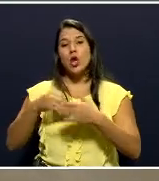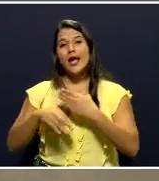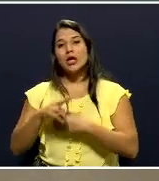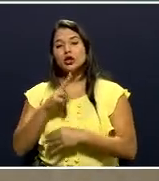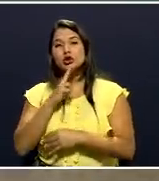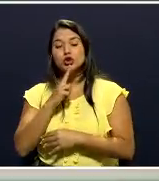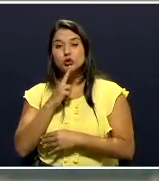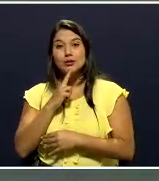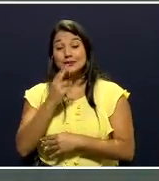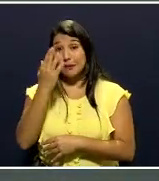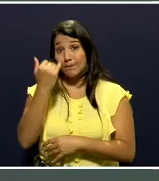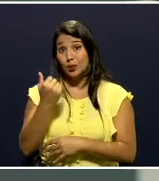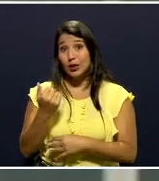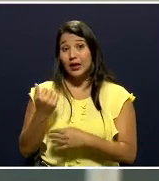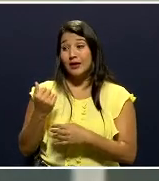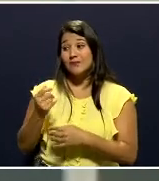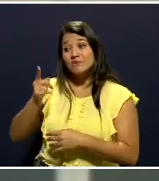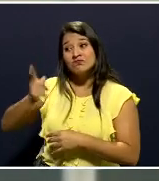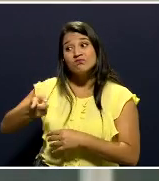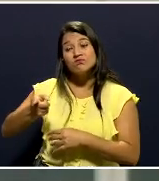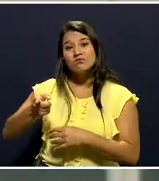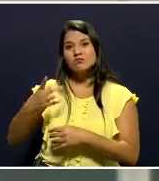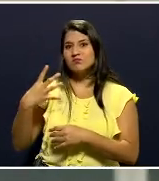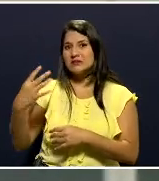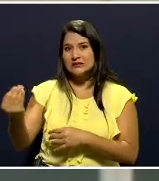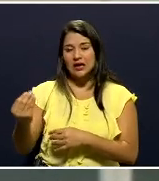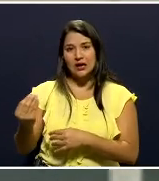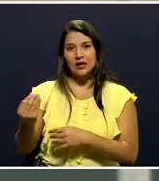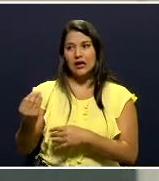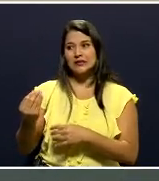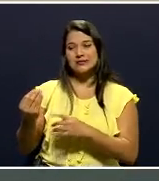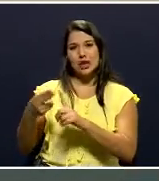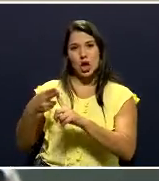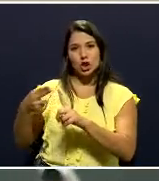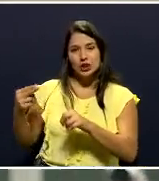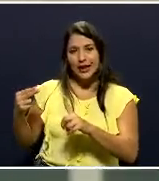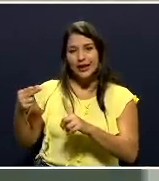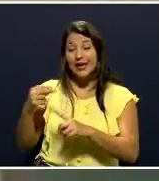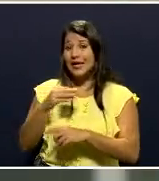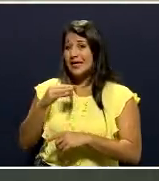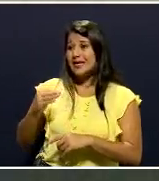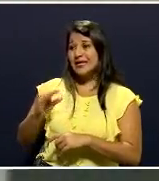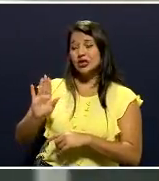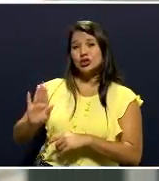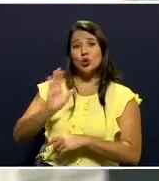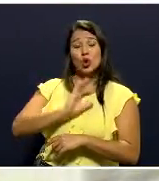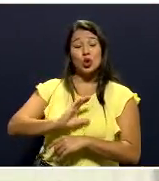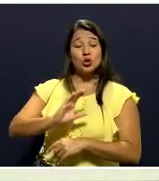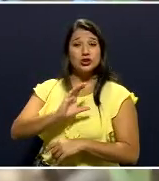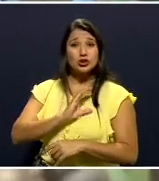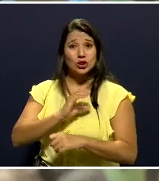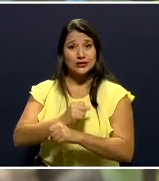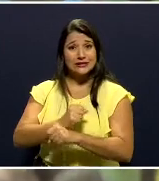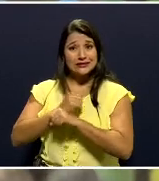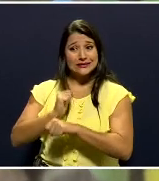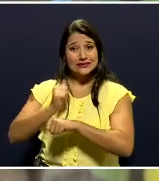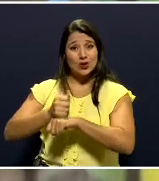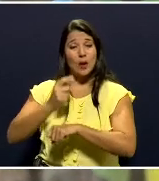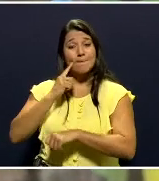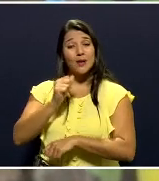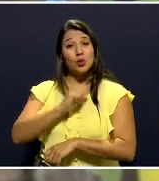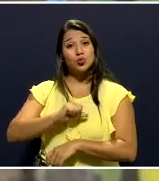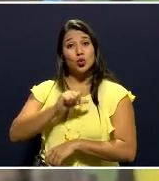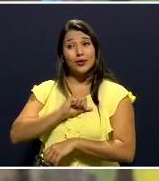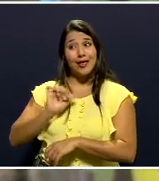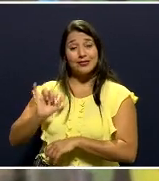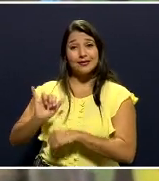a la exigencia de desalojar el lugar en donde se hospedaban y las condiciones de seguridad impuestas por las autoridades de